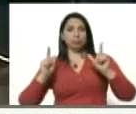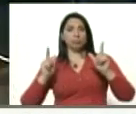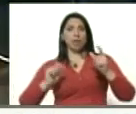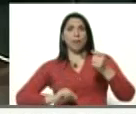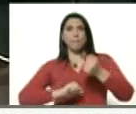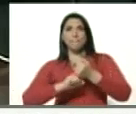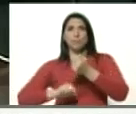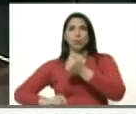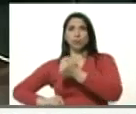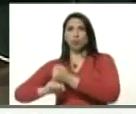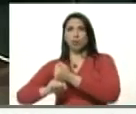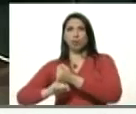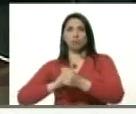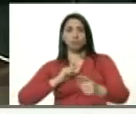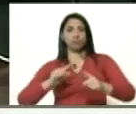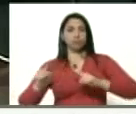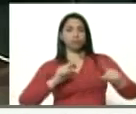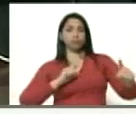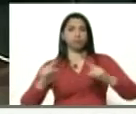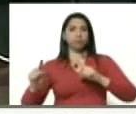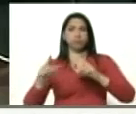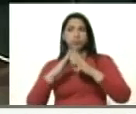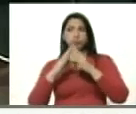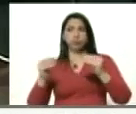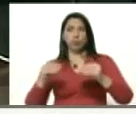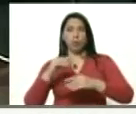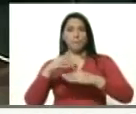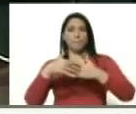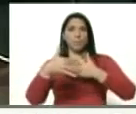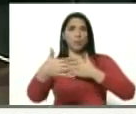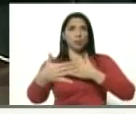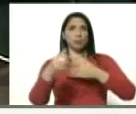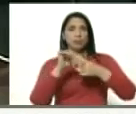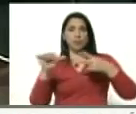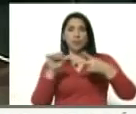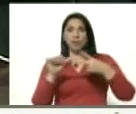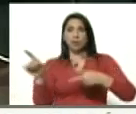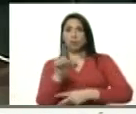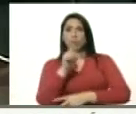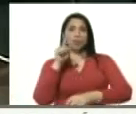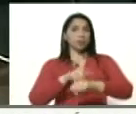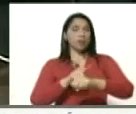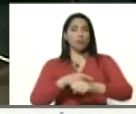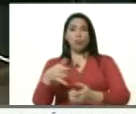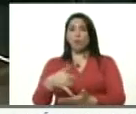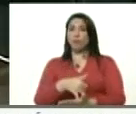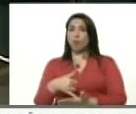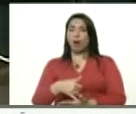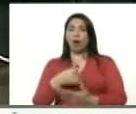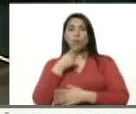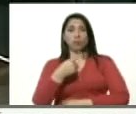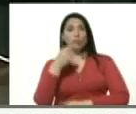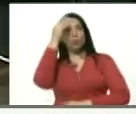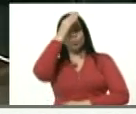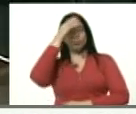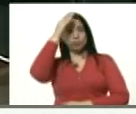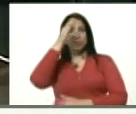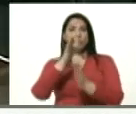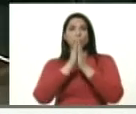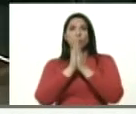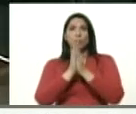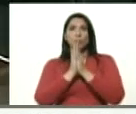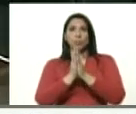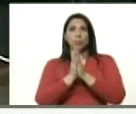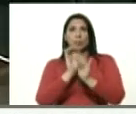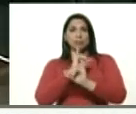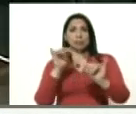apoyarlos activamente en todas las próximas semanas. Pero no es tiempo de aflojar, se los digo con conciencia. Ya